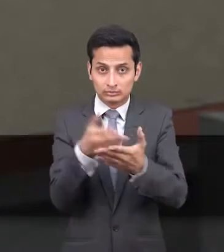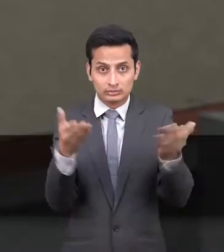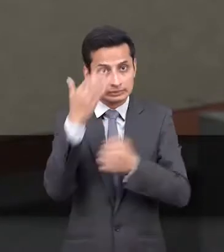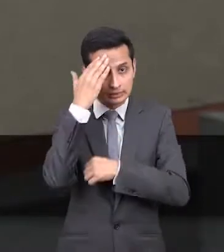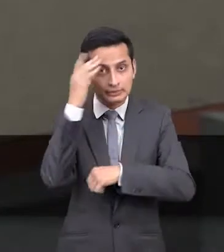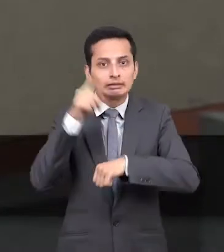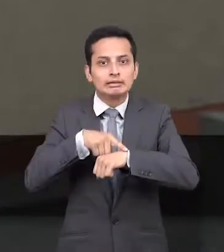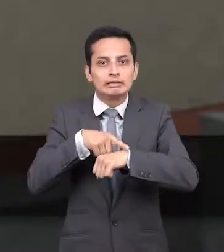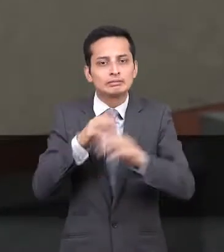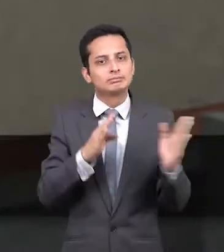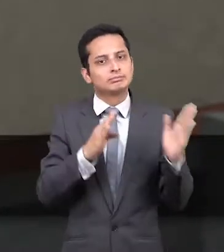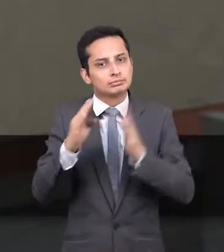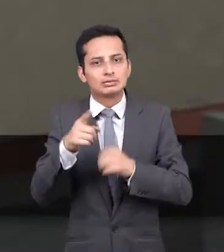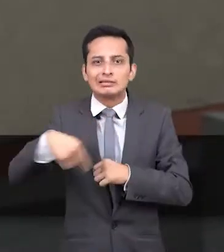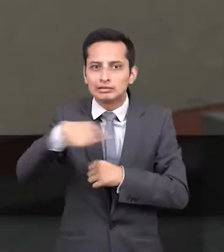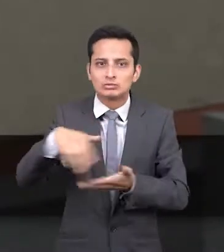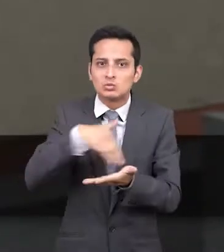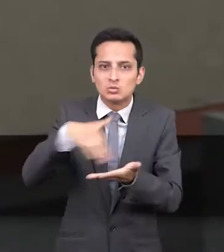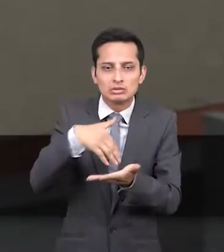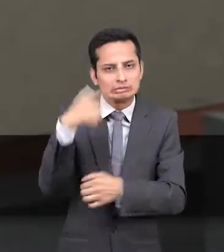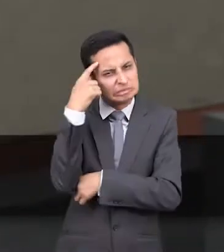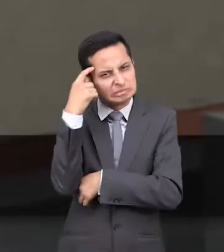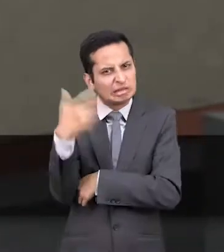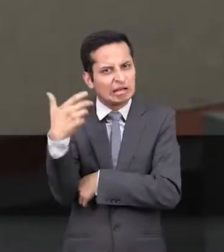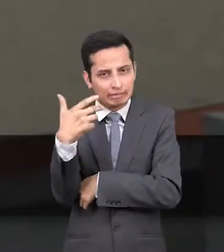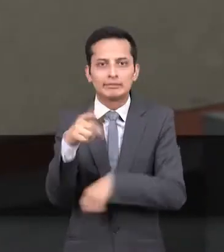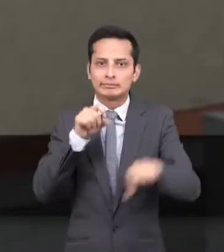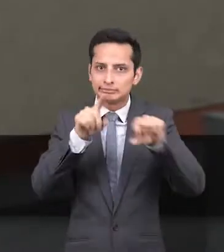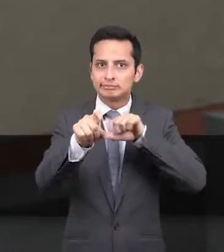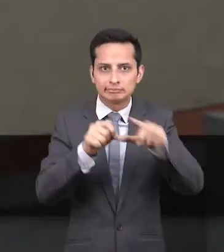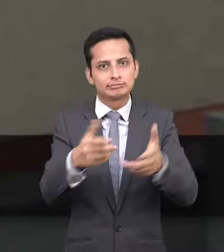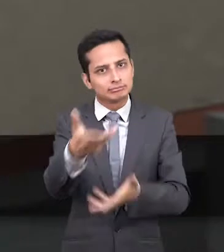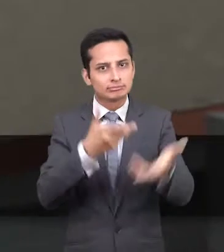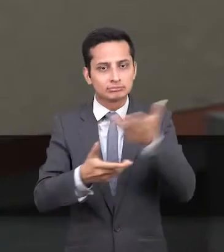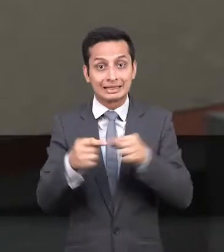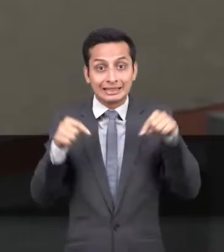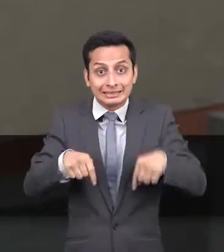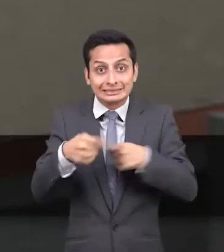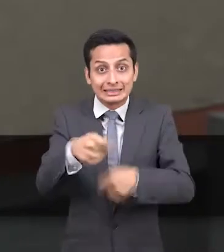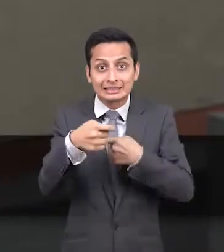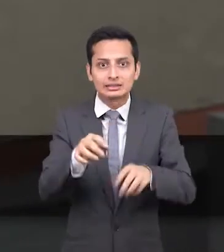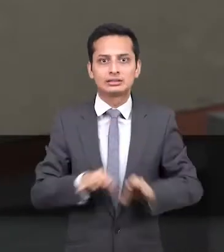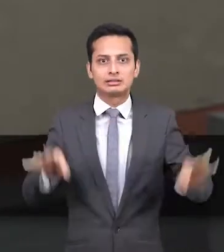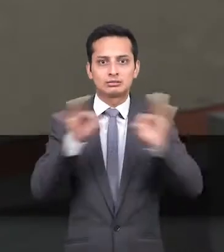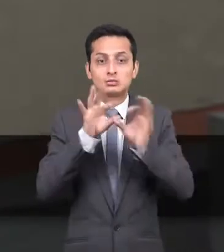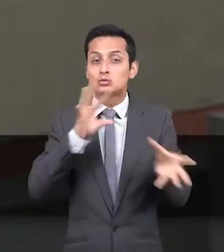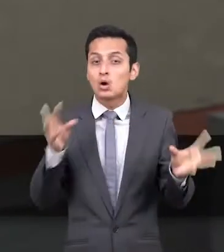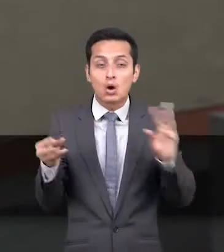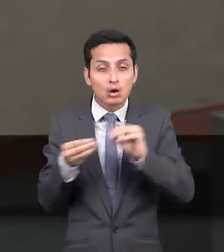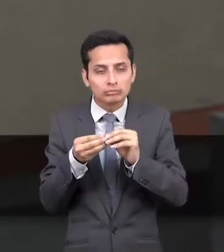tengan el tiempo suficiente para despejar dudas preguntas esa es la idea de que este de que estemos preparados